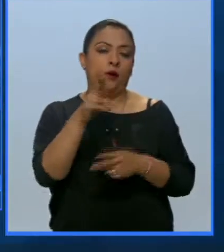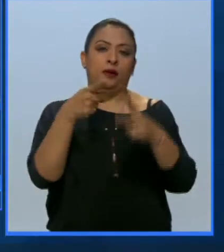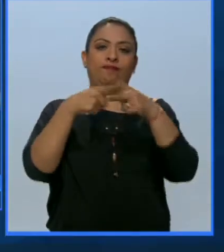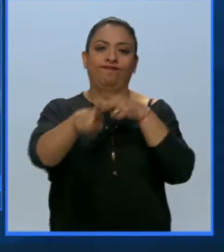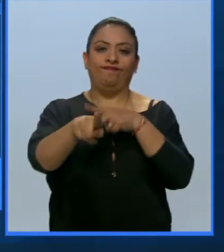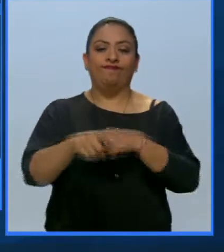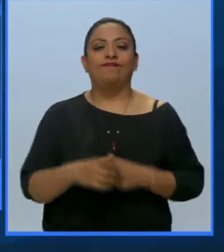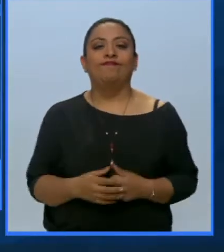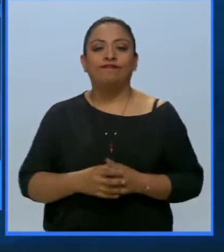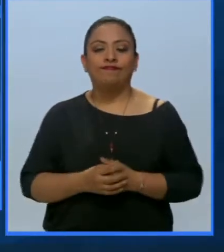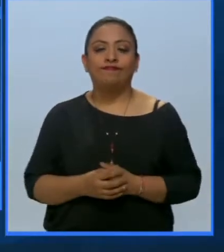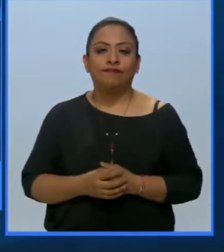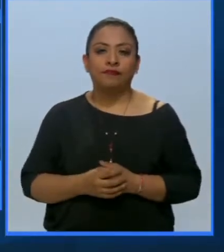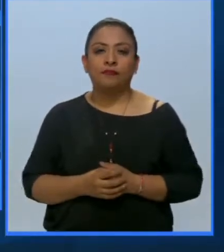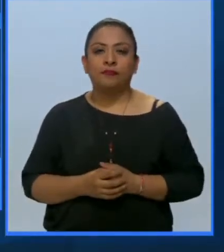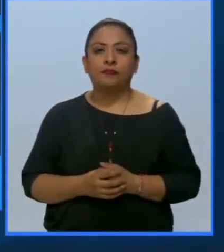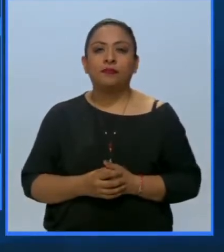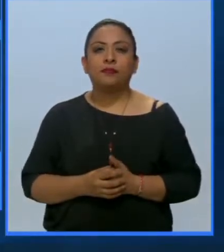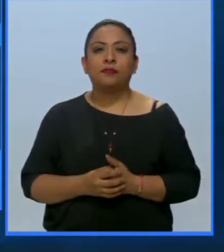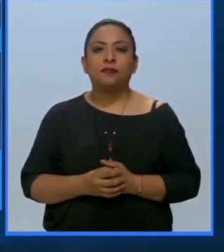comenzamos.